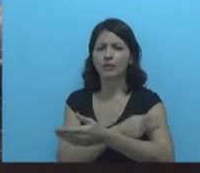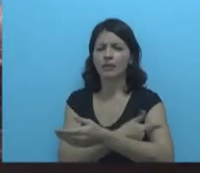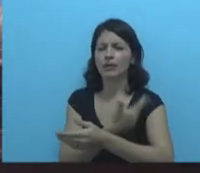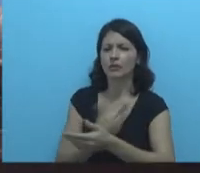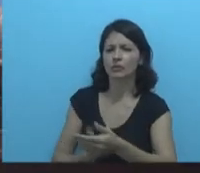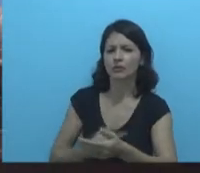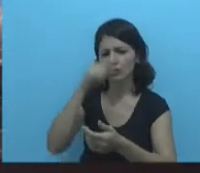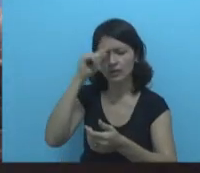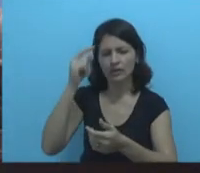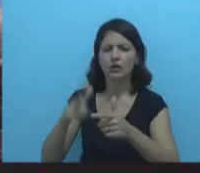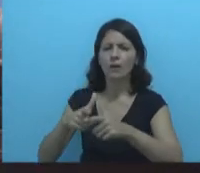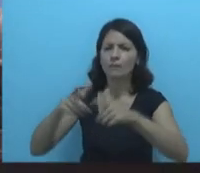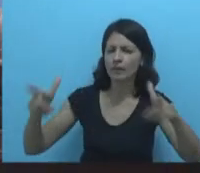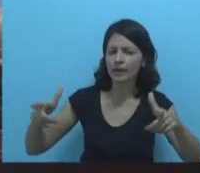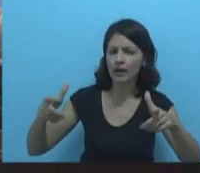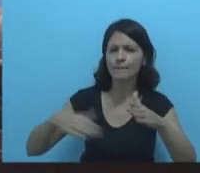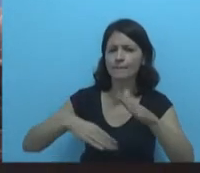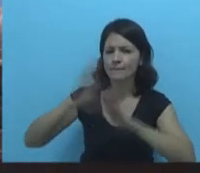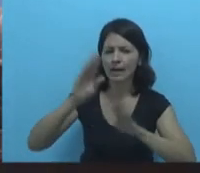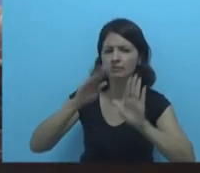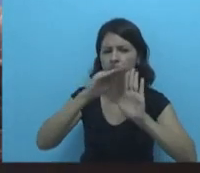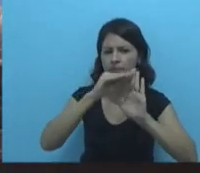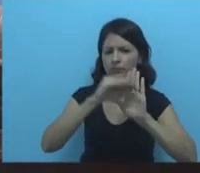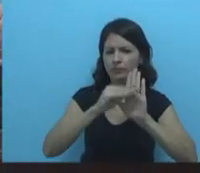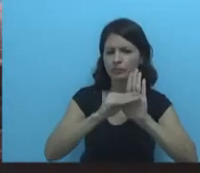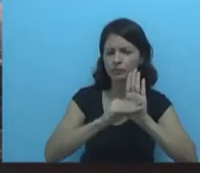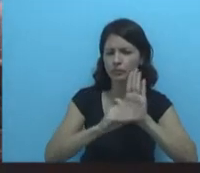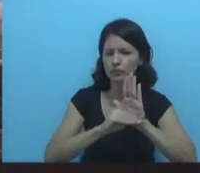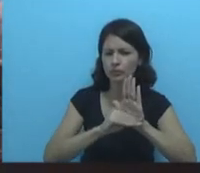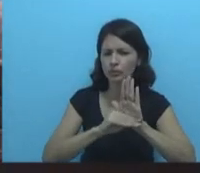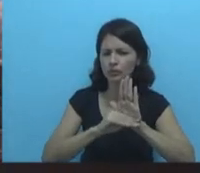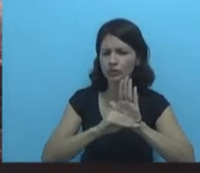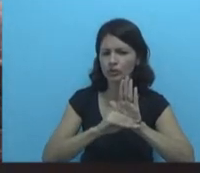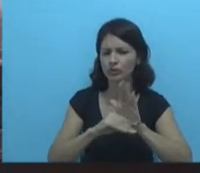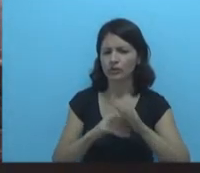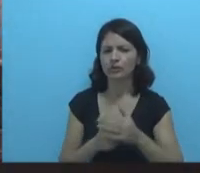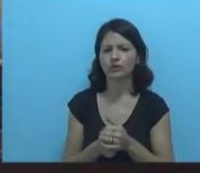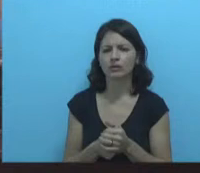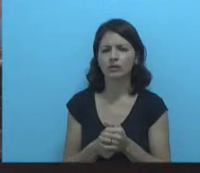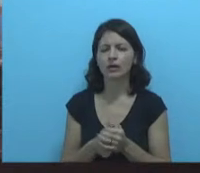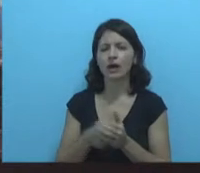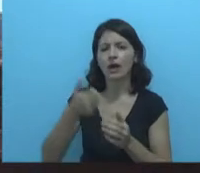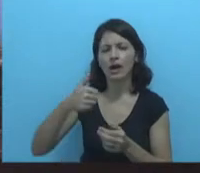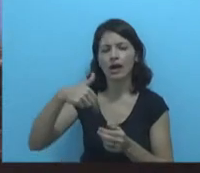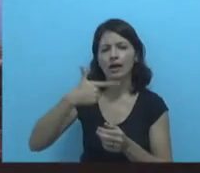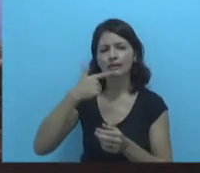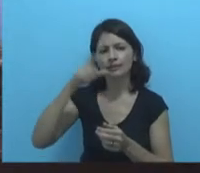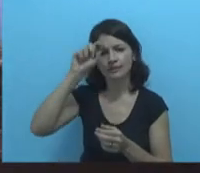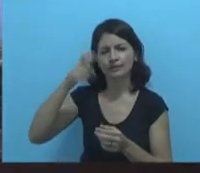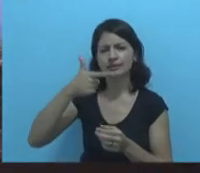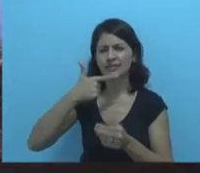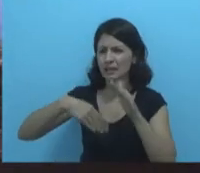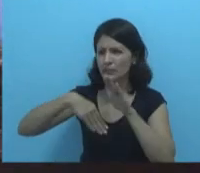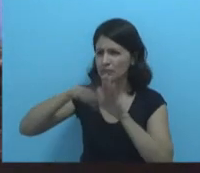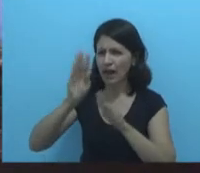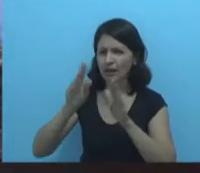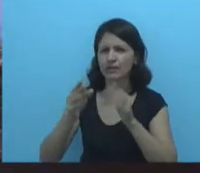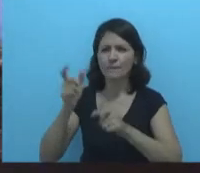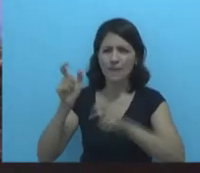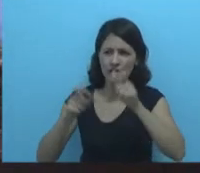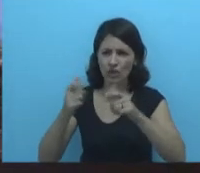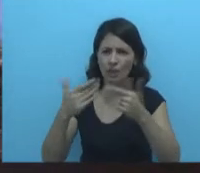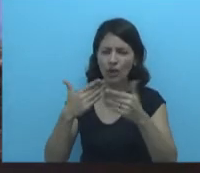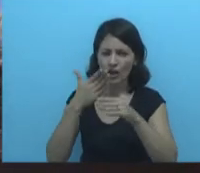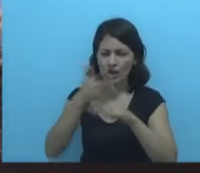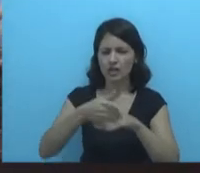la ampliación de la cantidad de turnos que brinda la Administración Nacional de la Seguridad Social, ANSES. A consideración, el proyecto